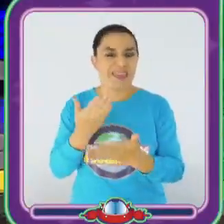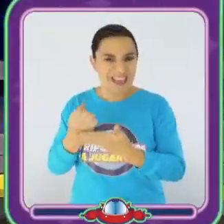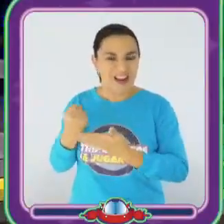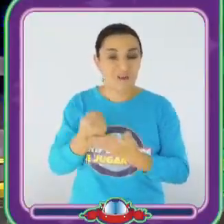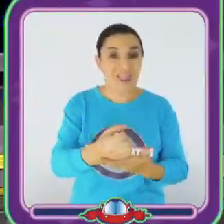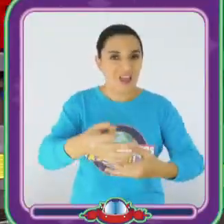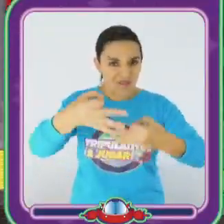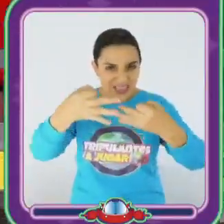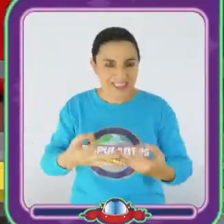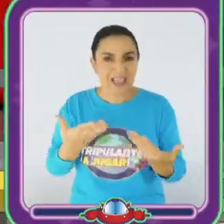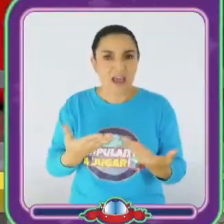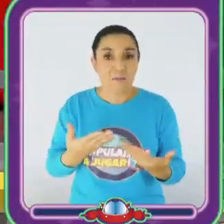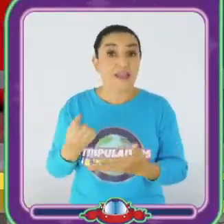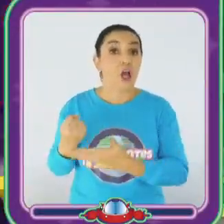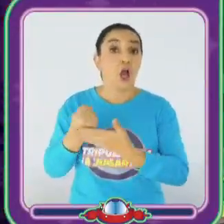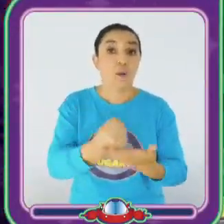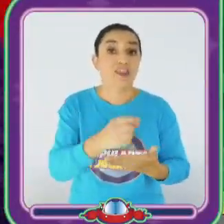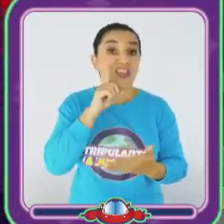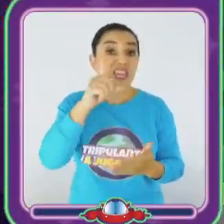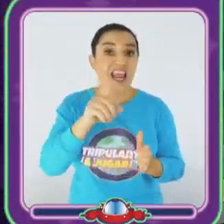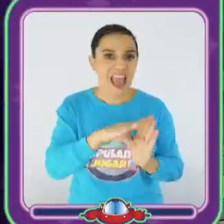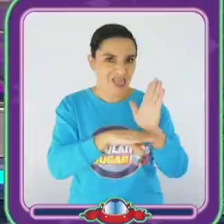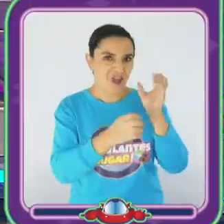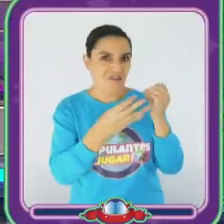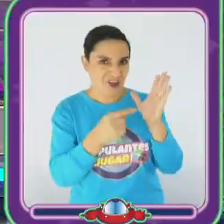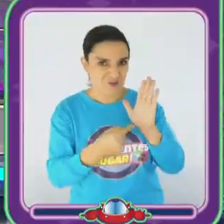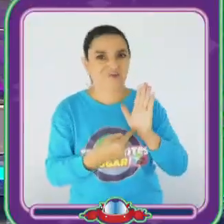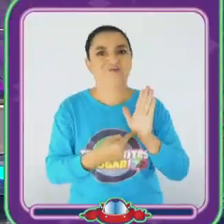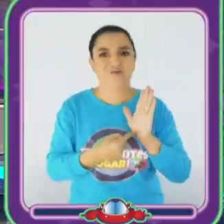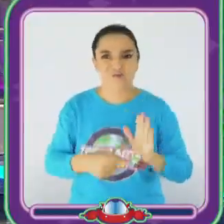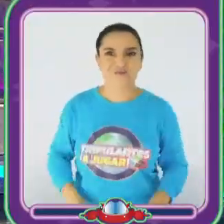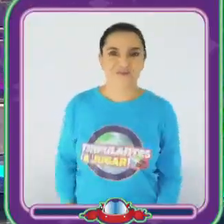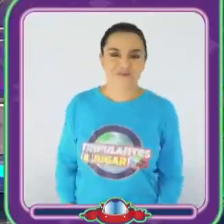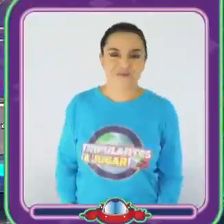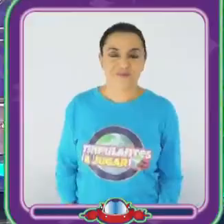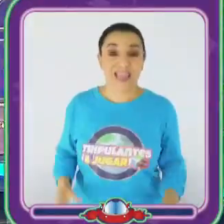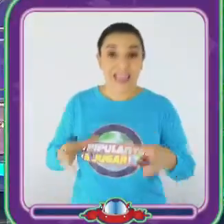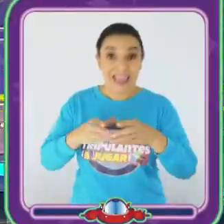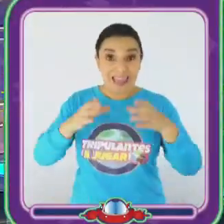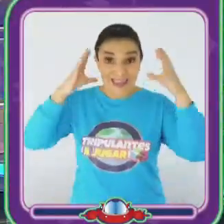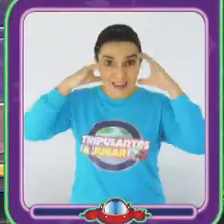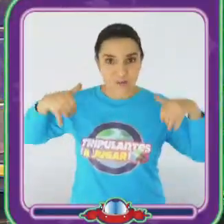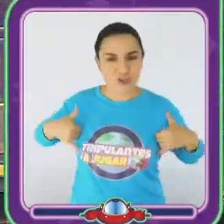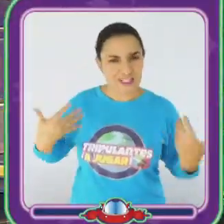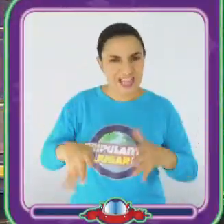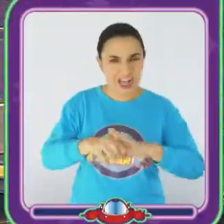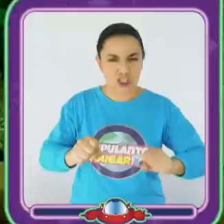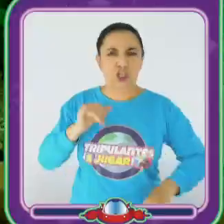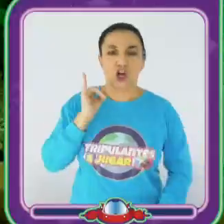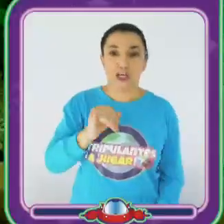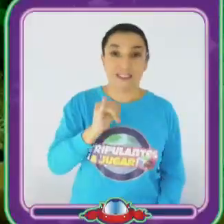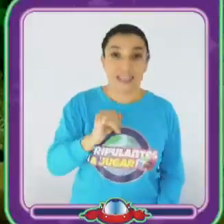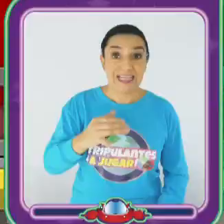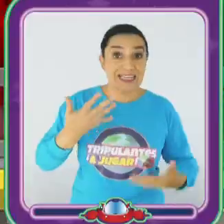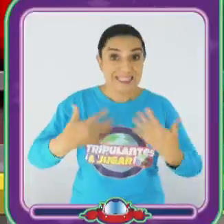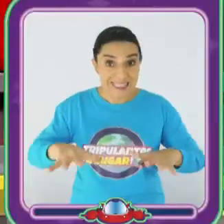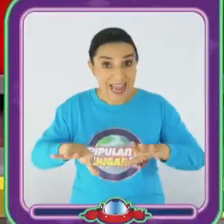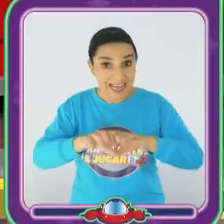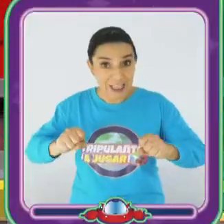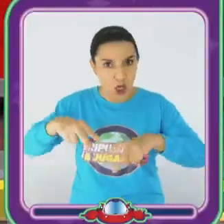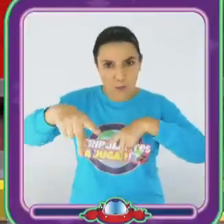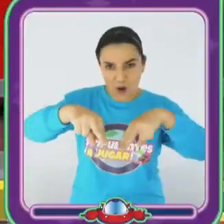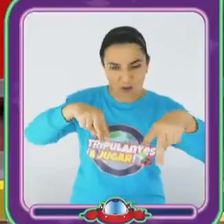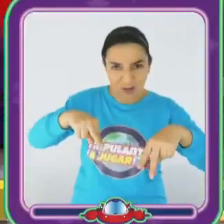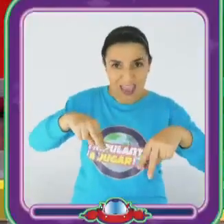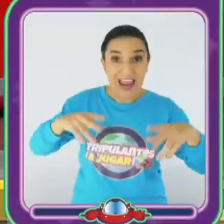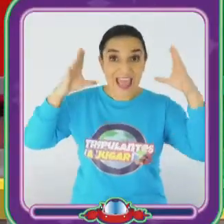Pueden pedir un comodín, efectivamente, que en este caso es nuestra querida Edubilú. ¡Uno! ¿Tripulación lista? ¡Sí! ¿Tripulantes listos para